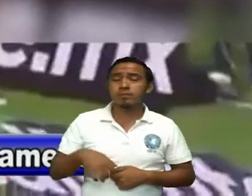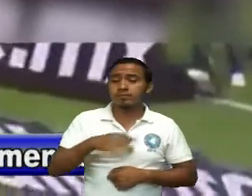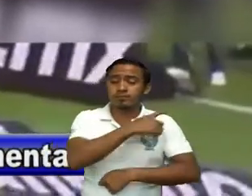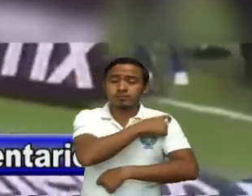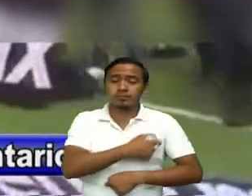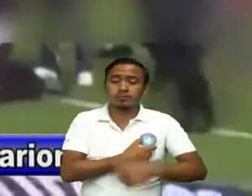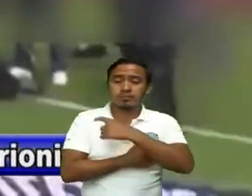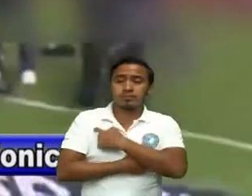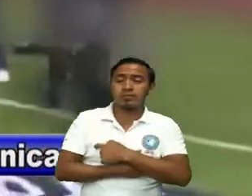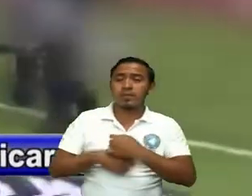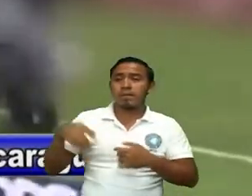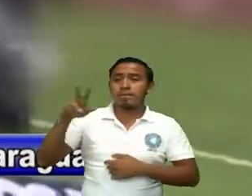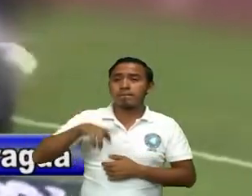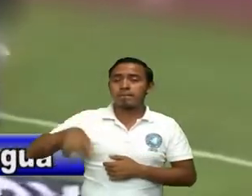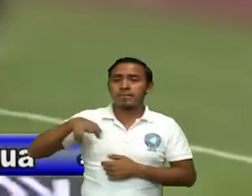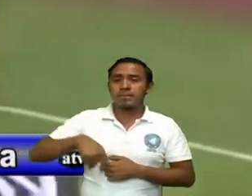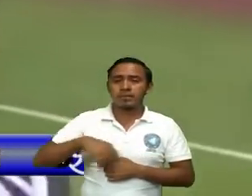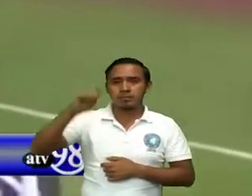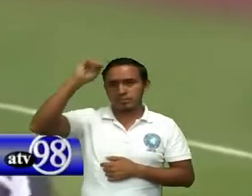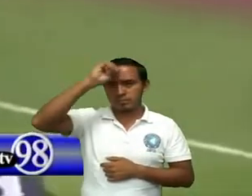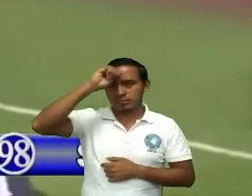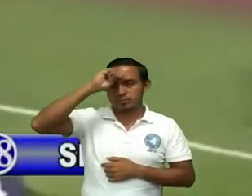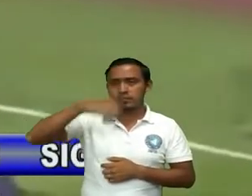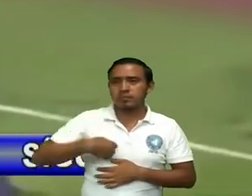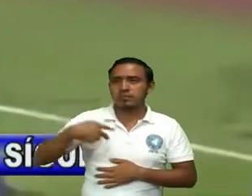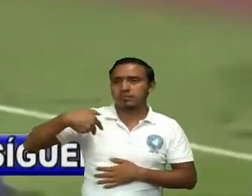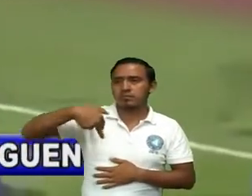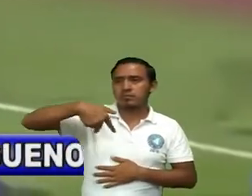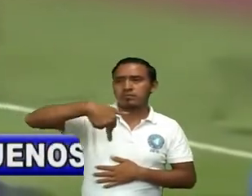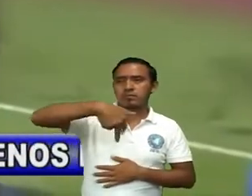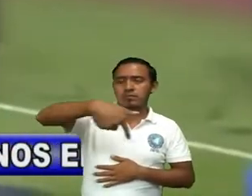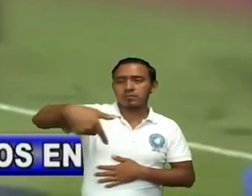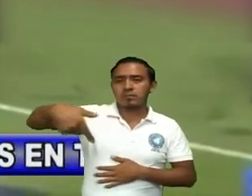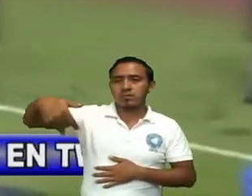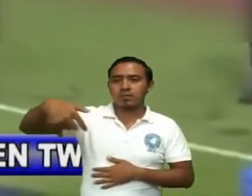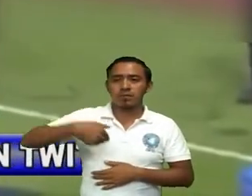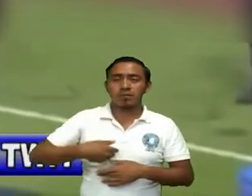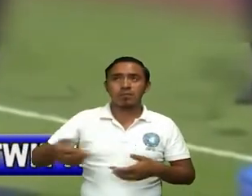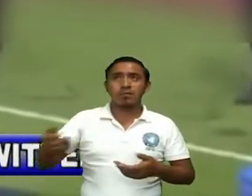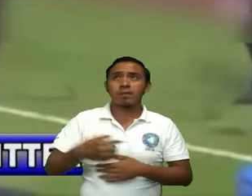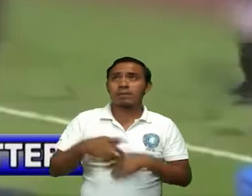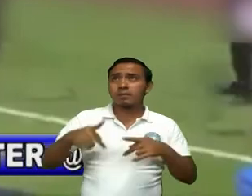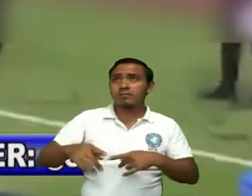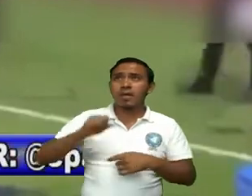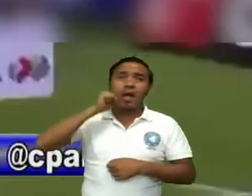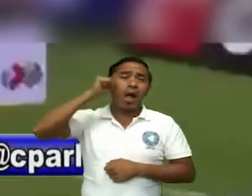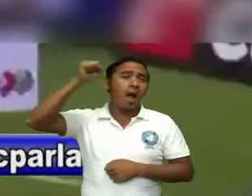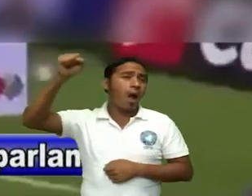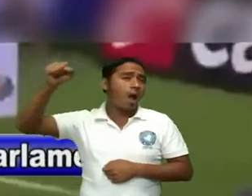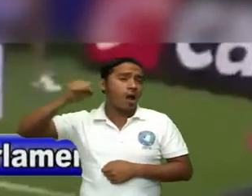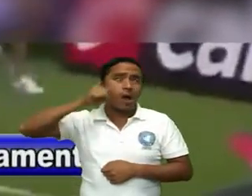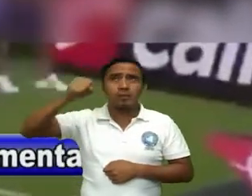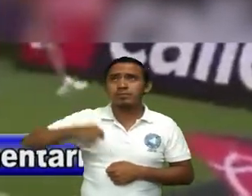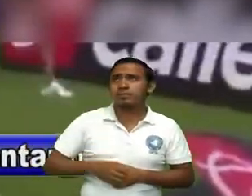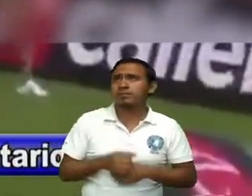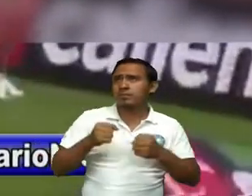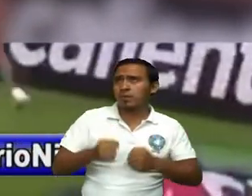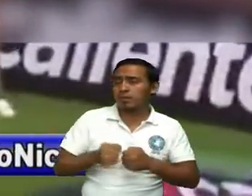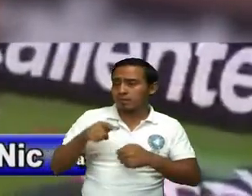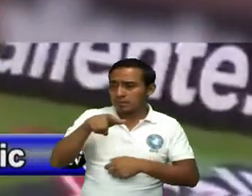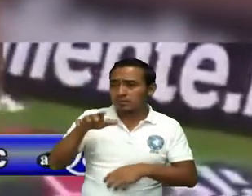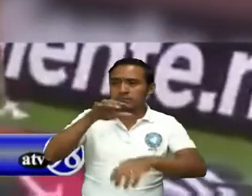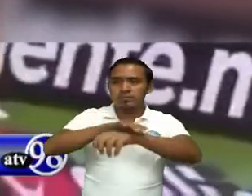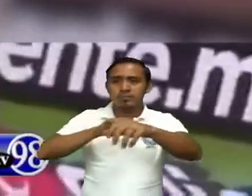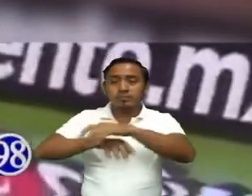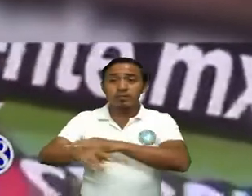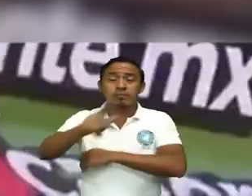mangas y el sombrero tipo tripli, el hombre recorrió gran parte de la cancha en medio de los gritos de los hinchas. Finalmente, el personaje fue capturado